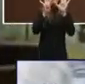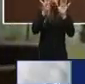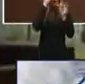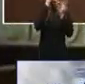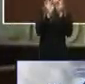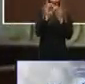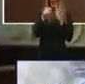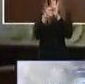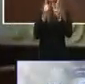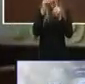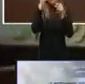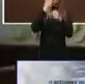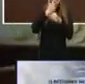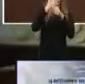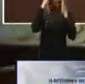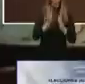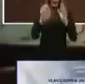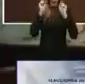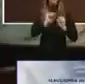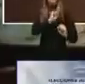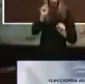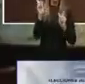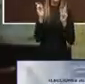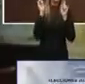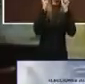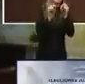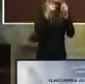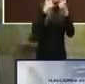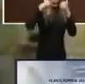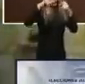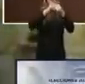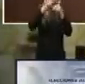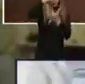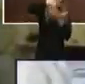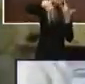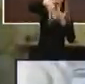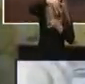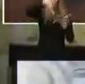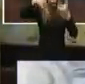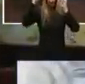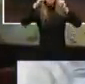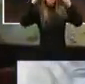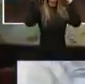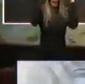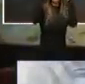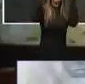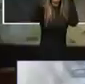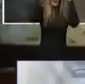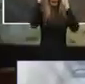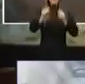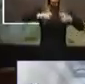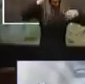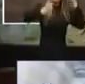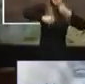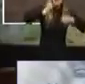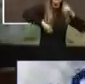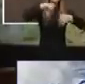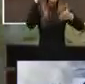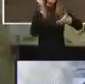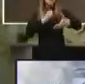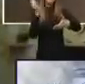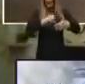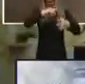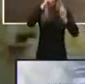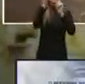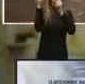se dan pues ese punto de reunión, de convivencia, donde muchos están celebrando con tambores, con cohetíos y toda la